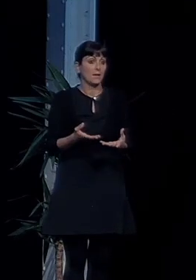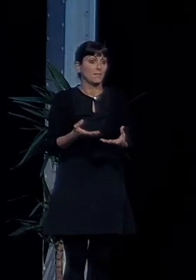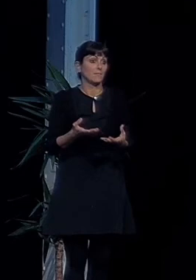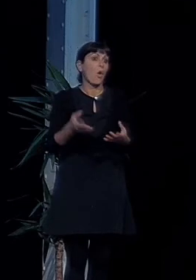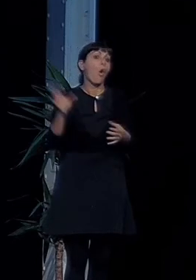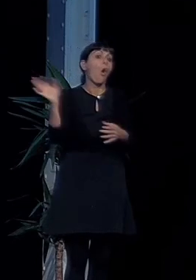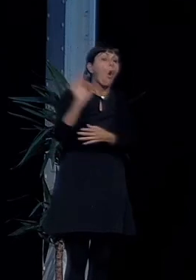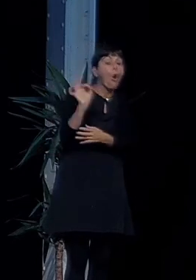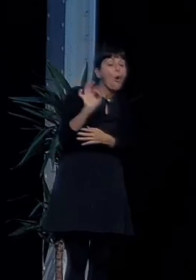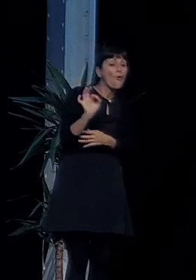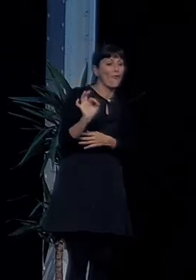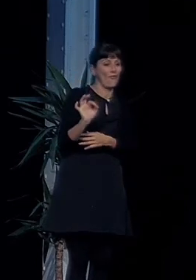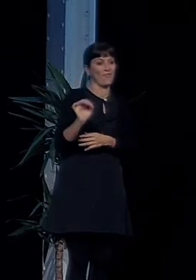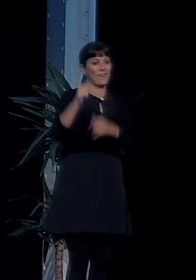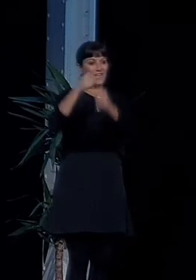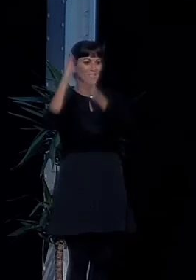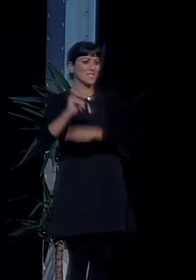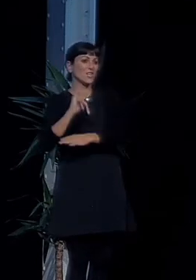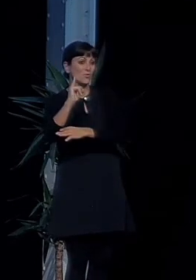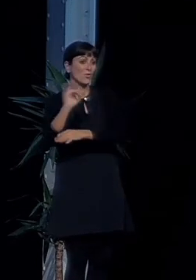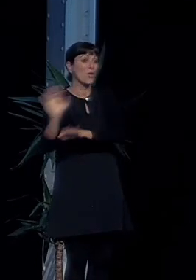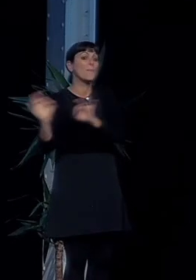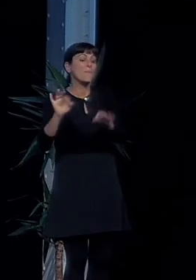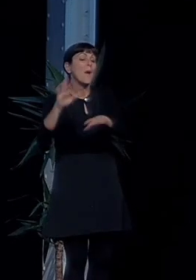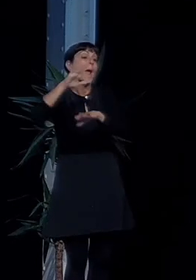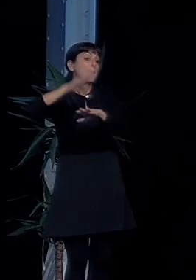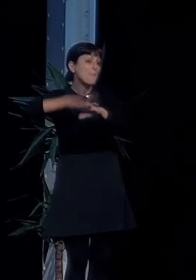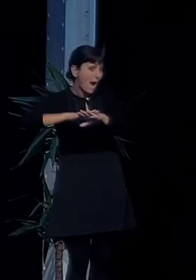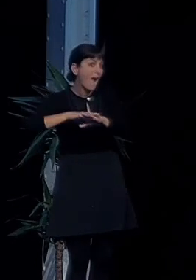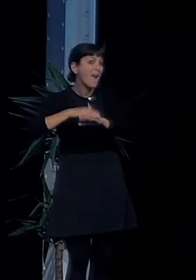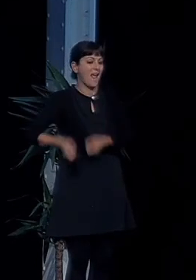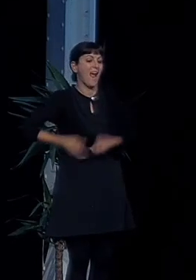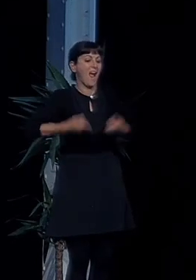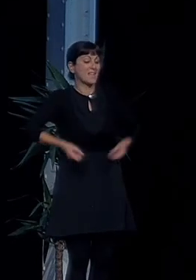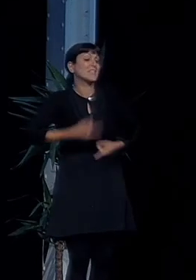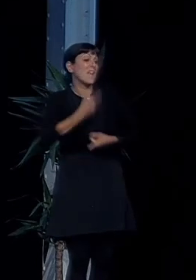gastarse el dinero, o el dinero del Pacto de Estado.